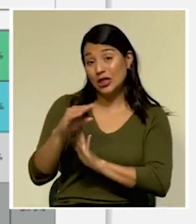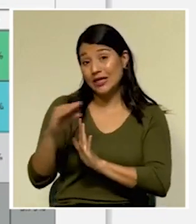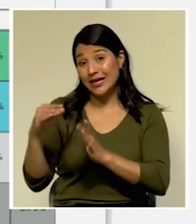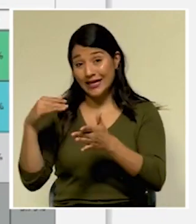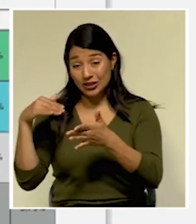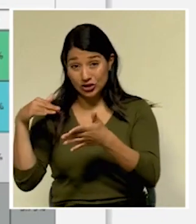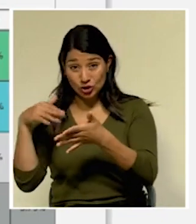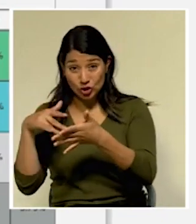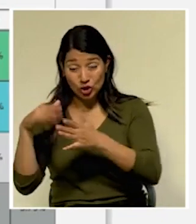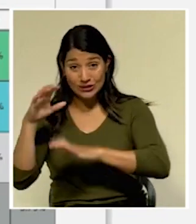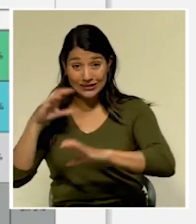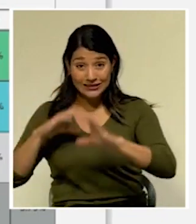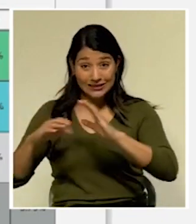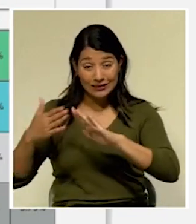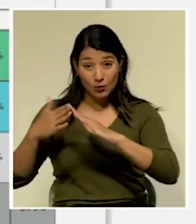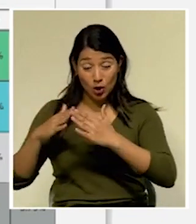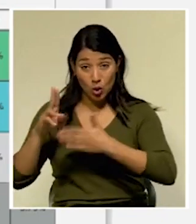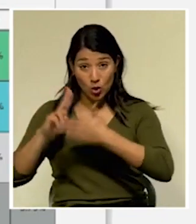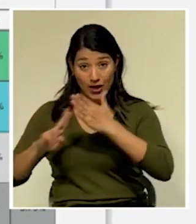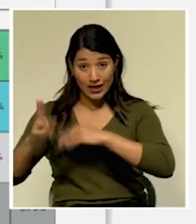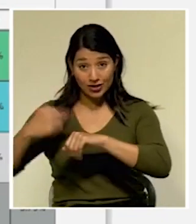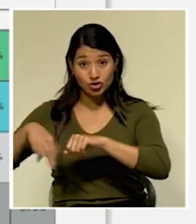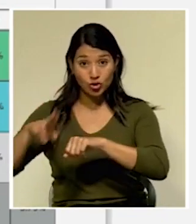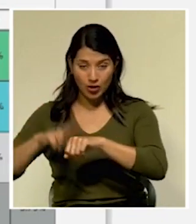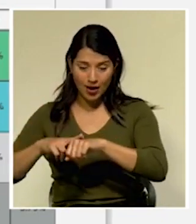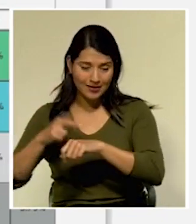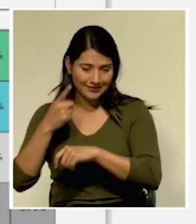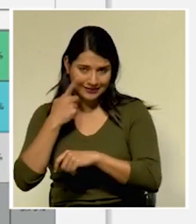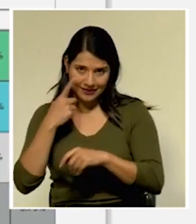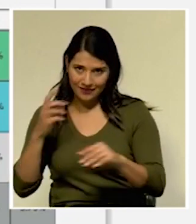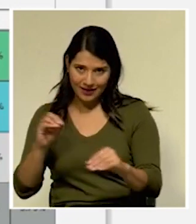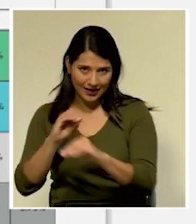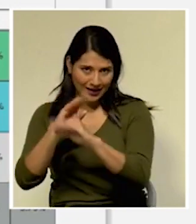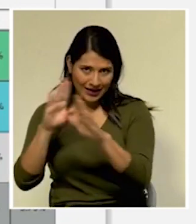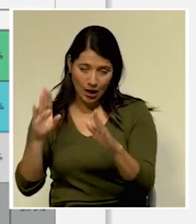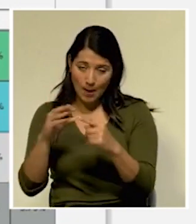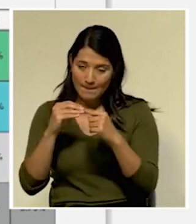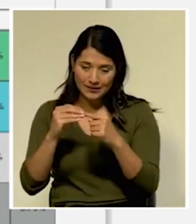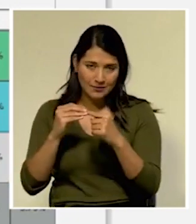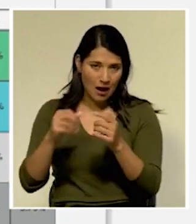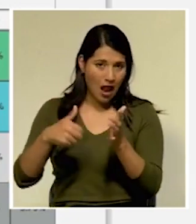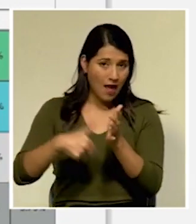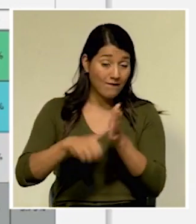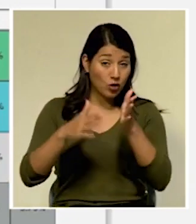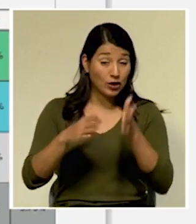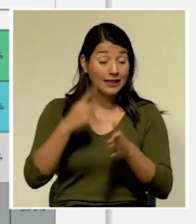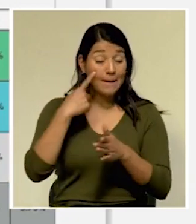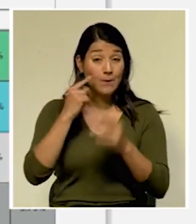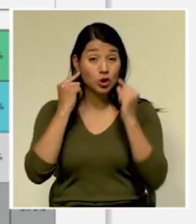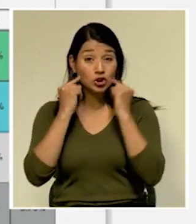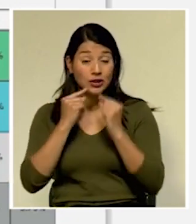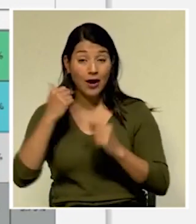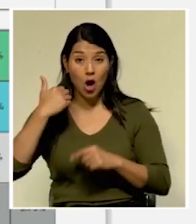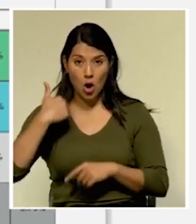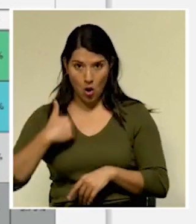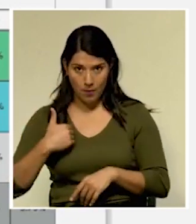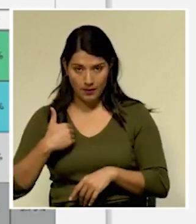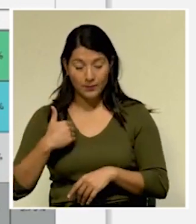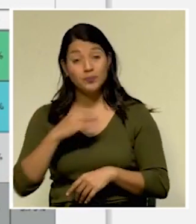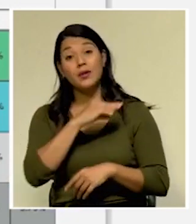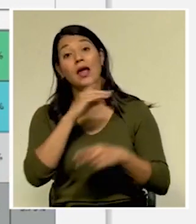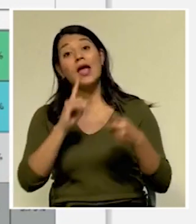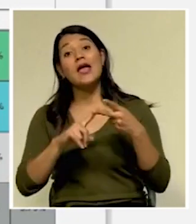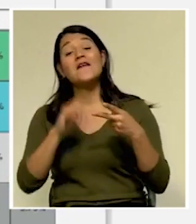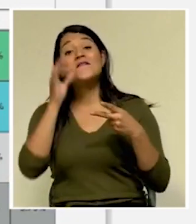Población de la Universidad Nacional, en donde efectivamente se ve claramente que el votante por Rodrigo Chávez es un voto masculino. En el caso de José